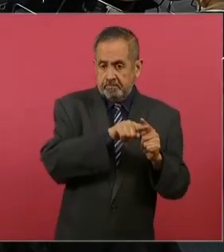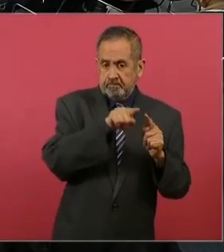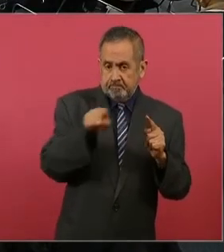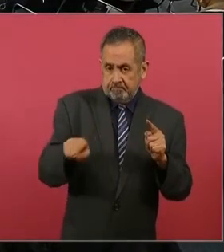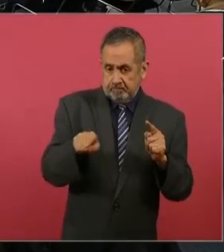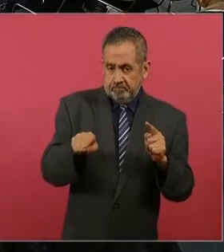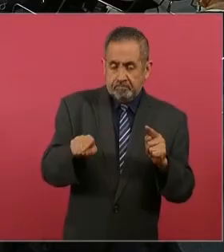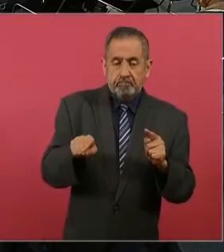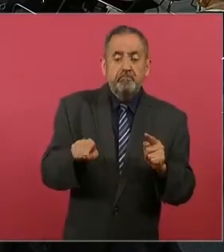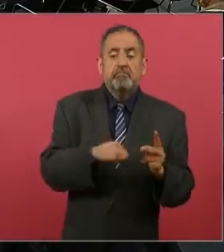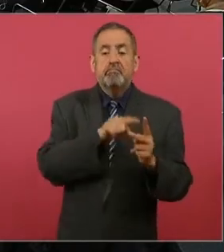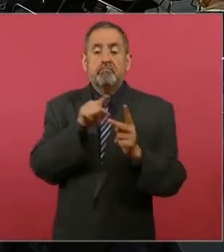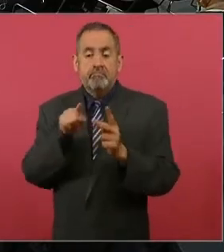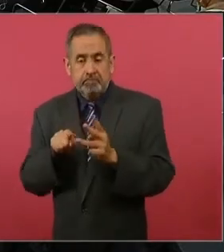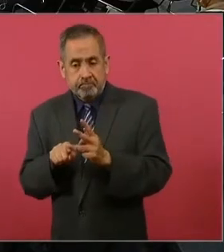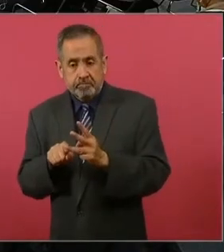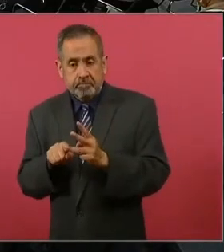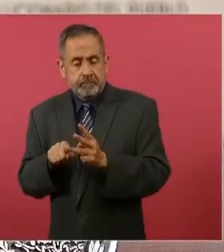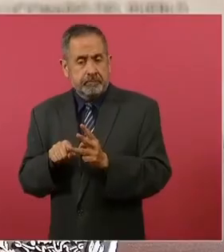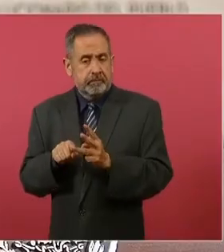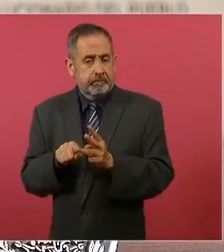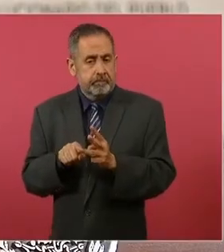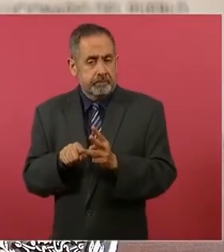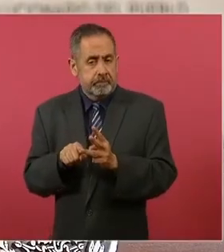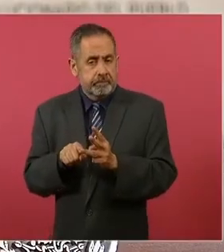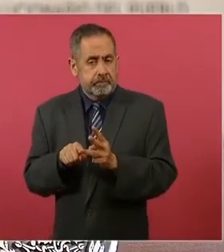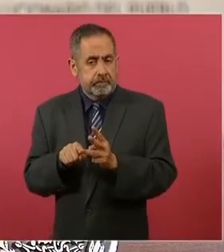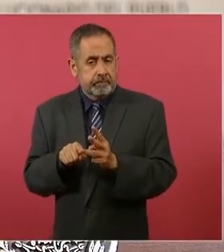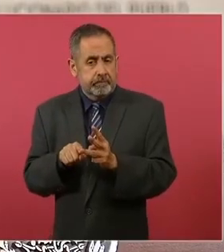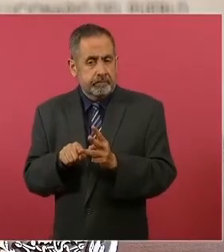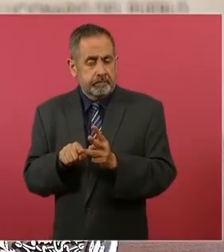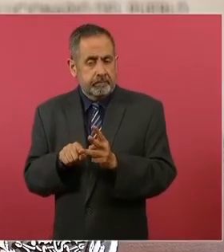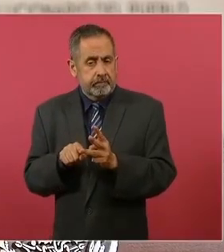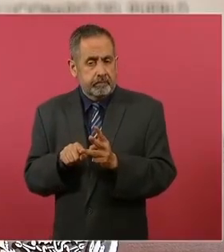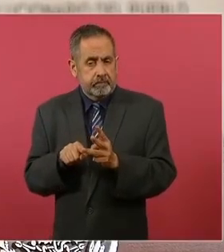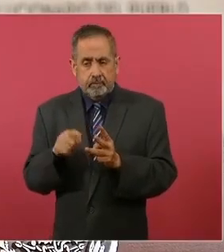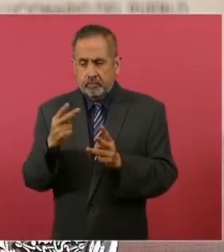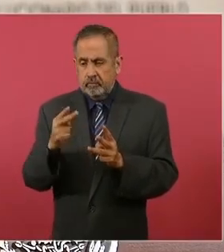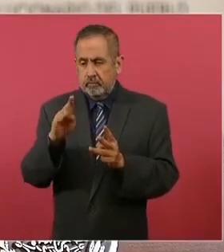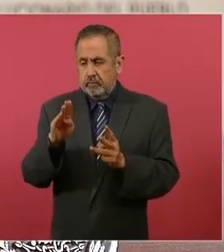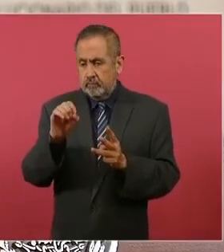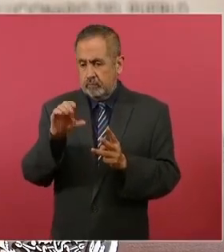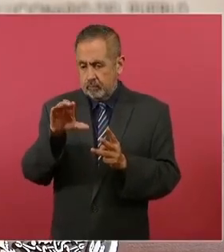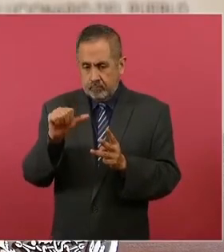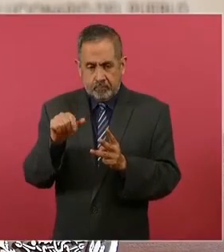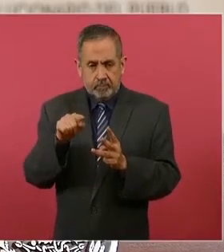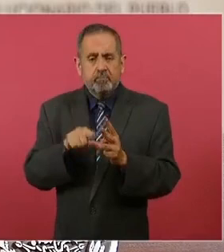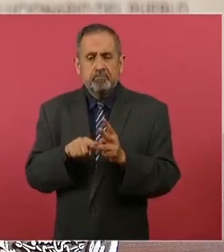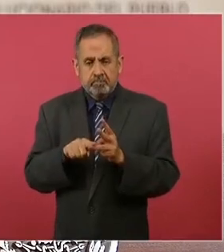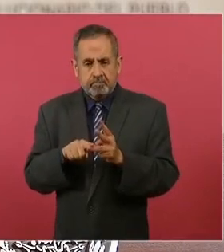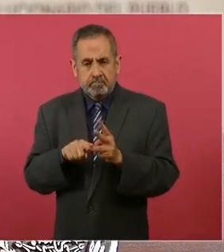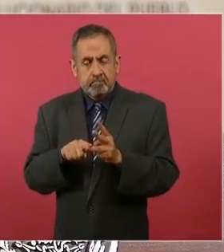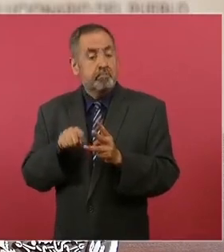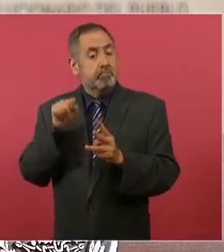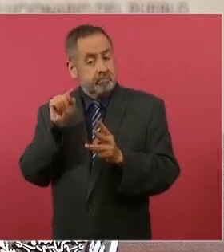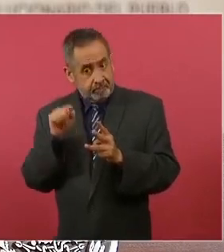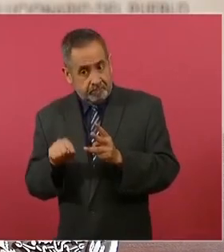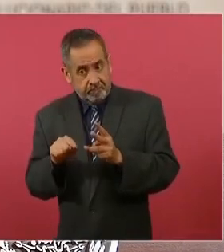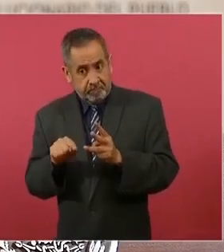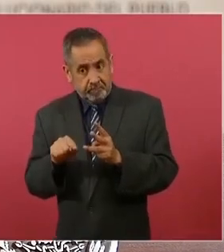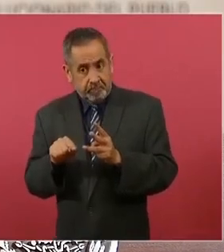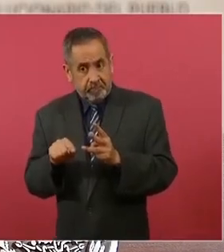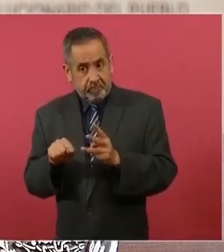de Coatzacoalcos a Dos Bocas y de ahí ya